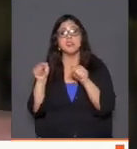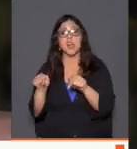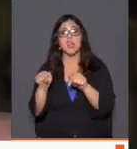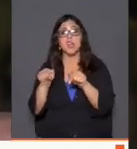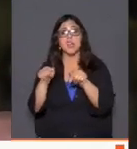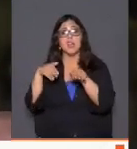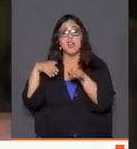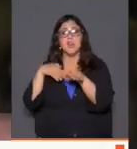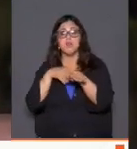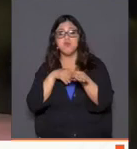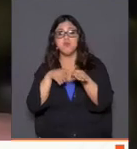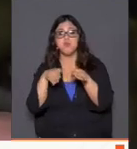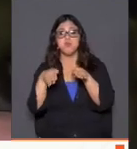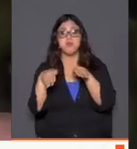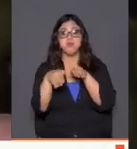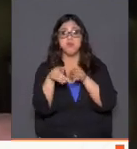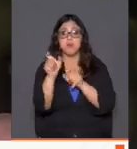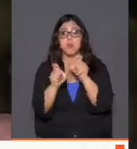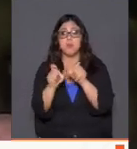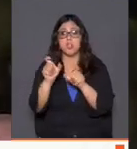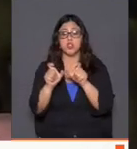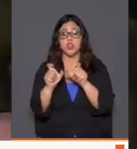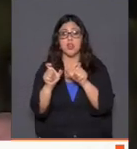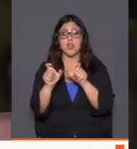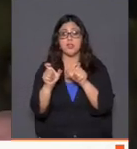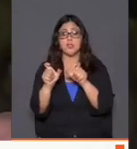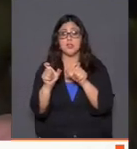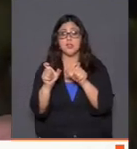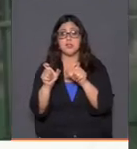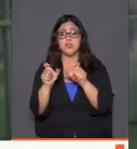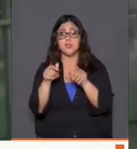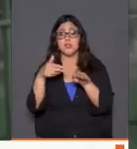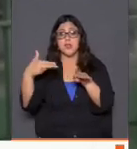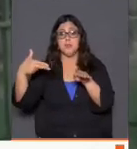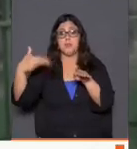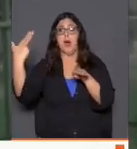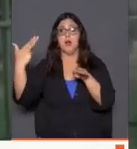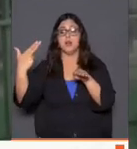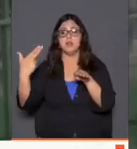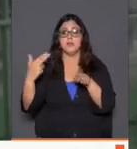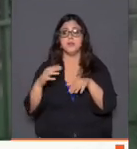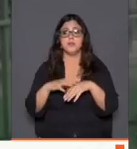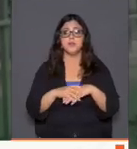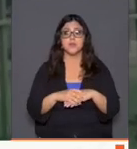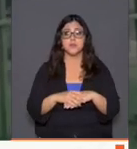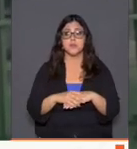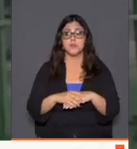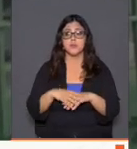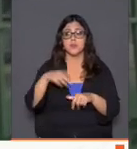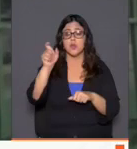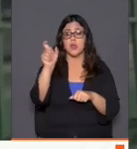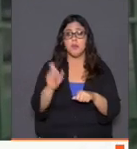alcanzado por unas personas, sujetos desconocidos, quienes en un momento determinado le habrían disparado. Encontraba una persona